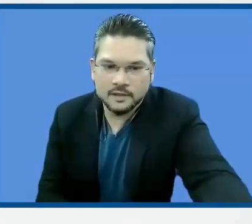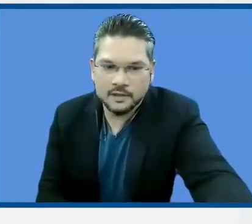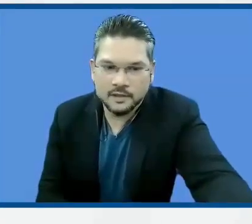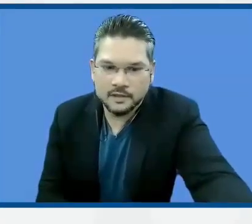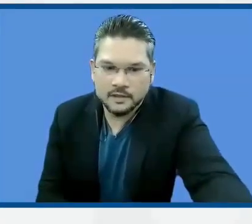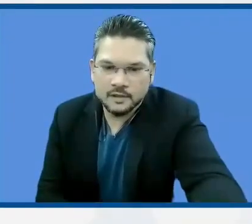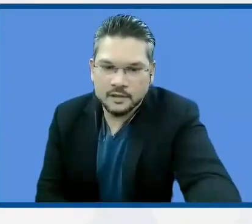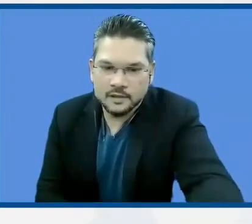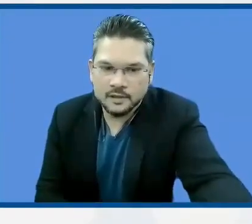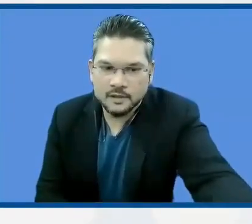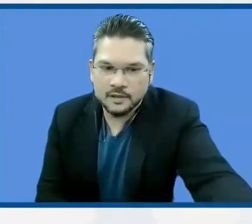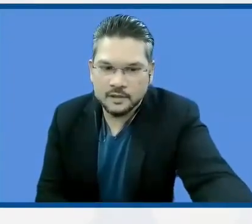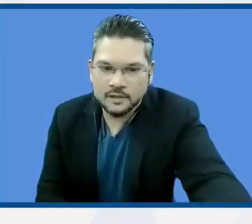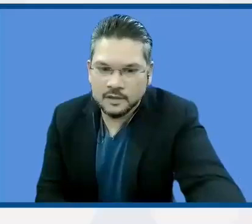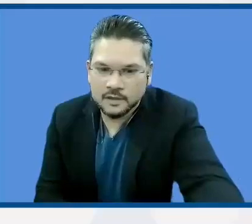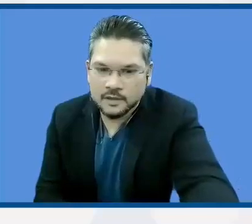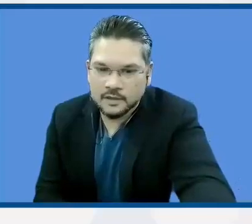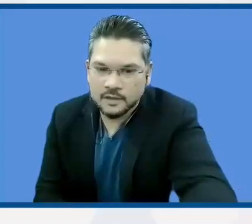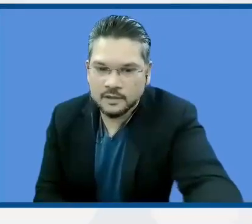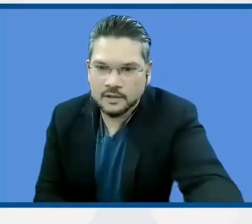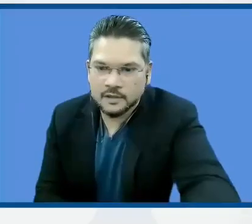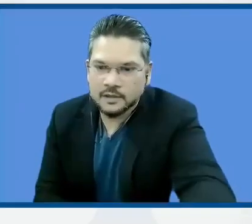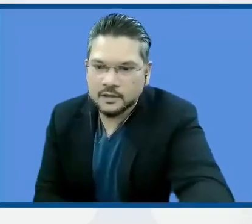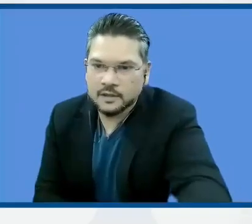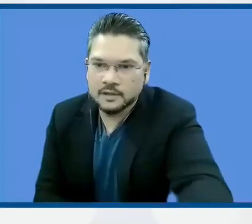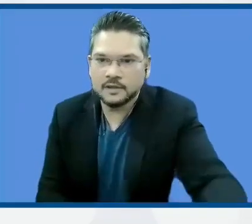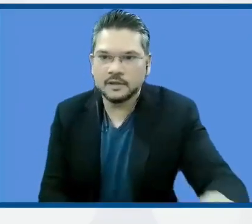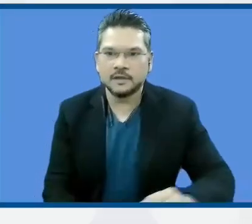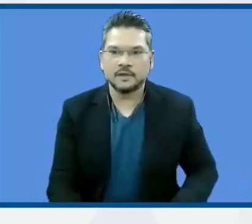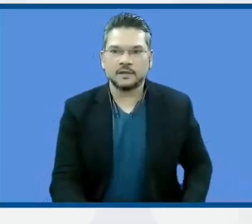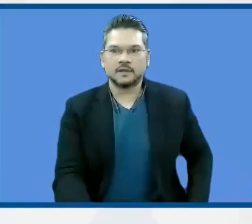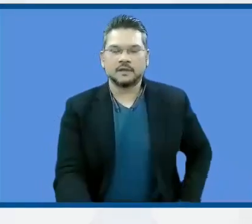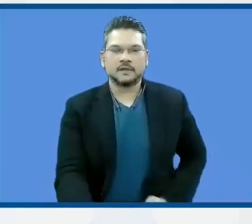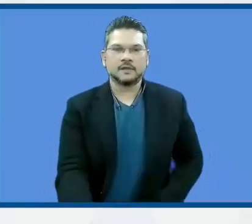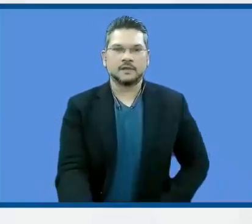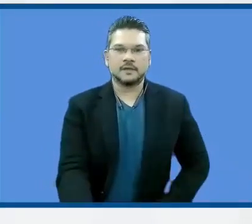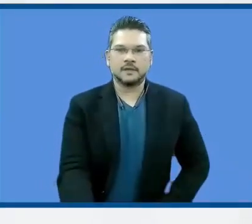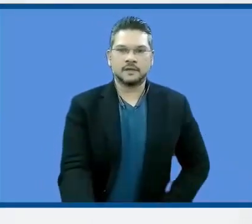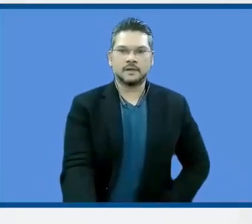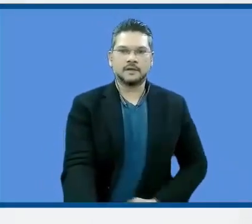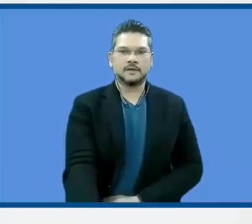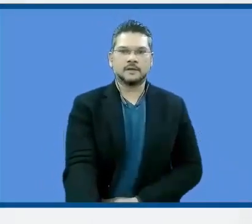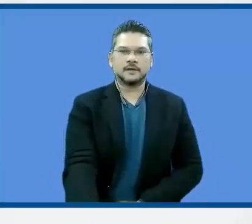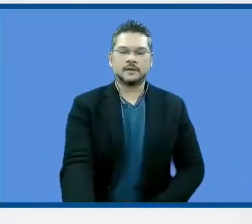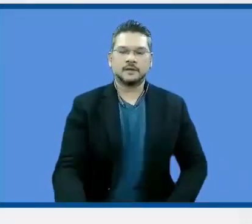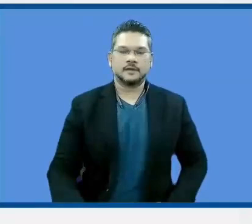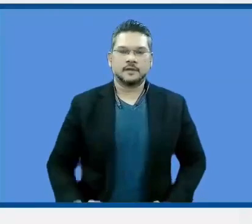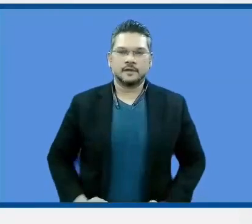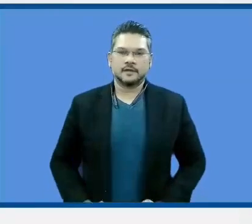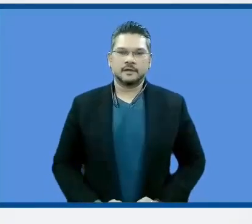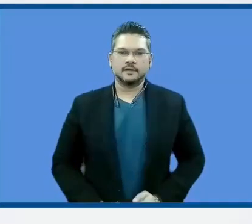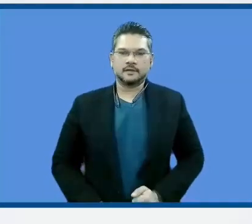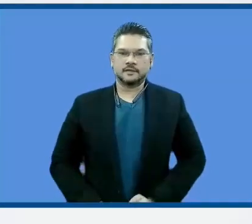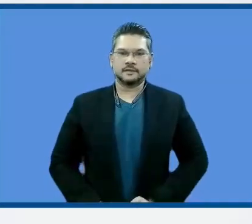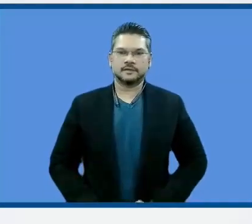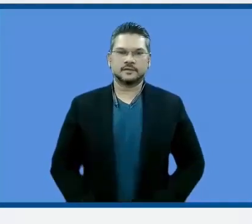que se dedica al área humanitaria y también la El centro